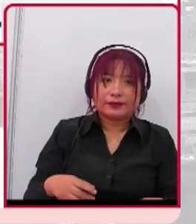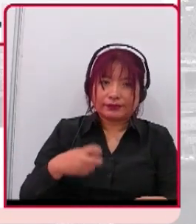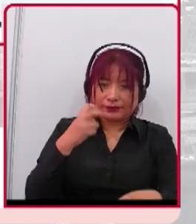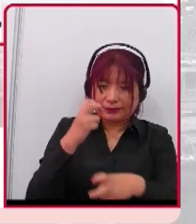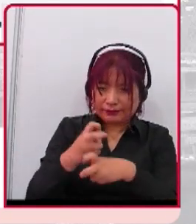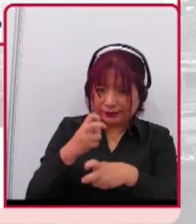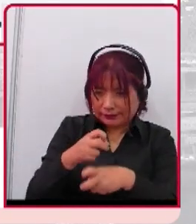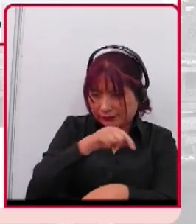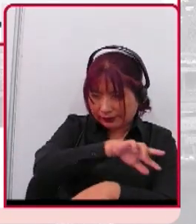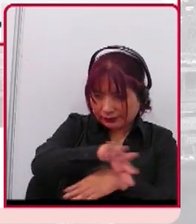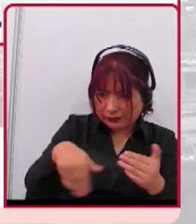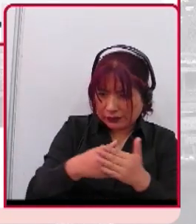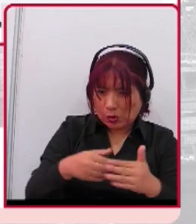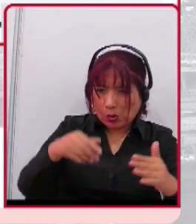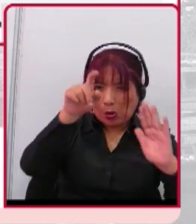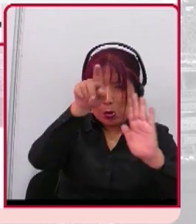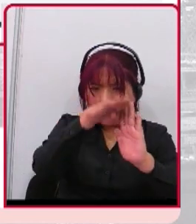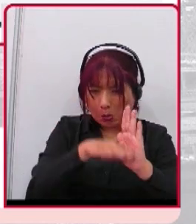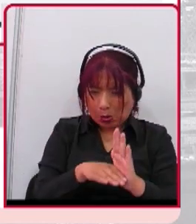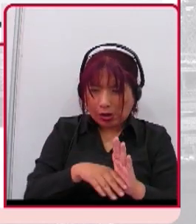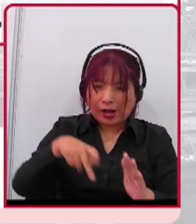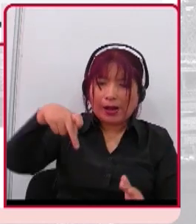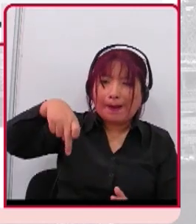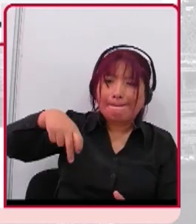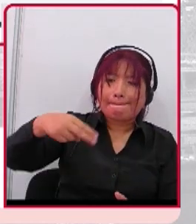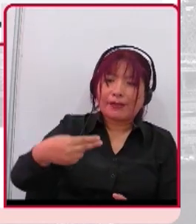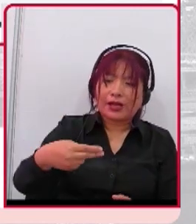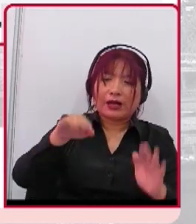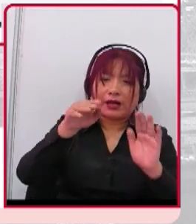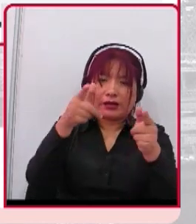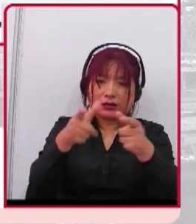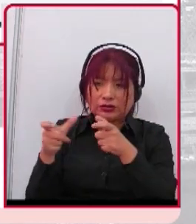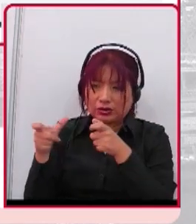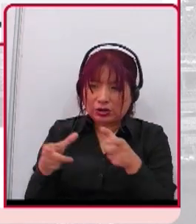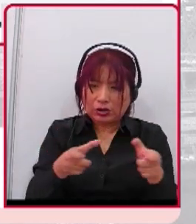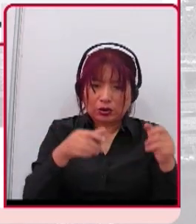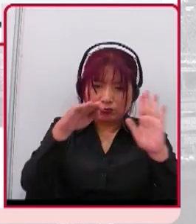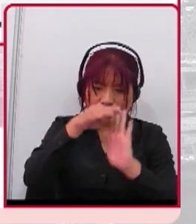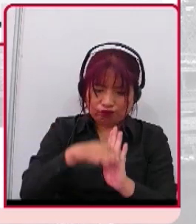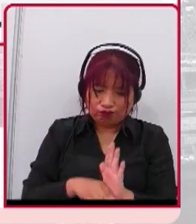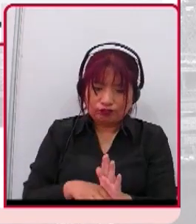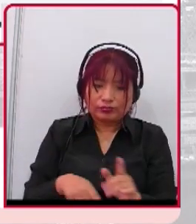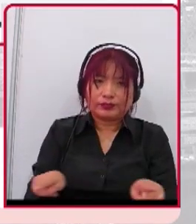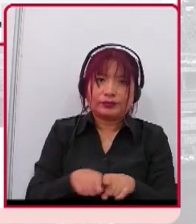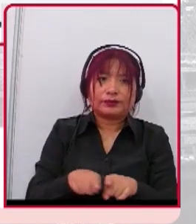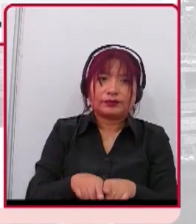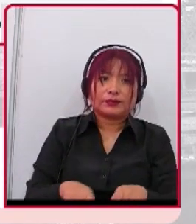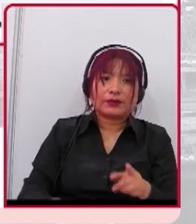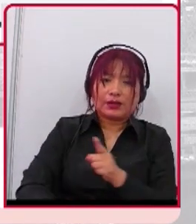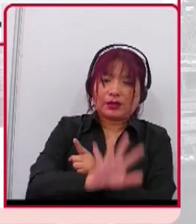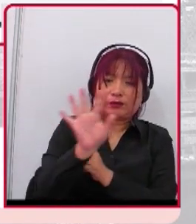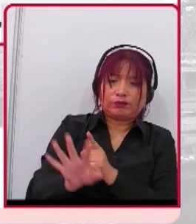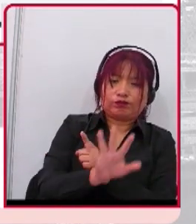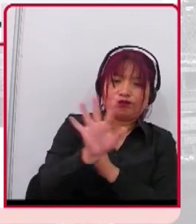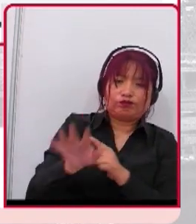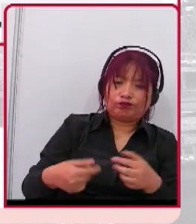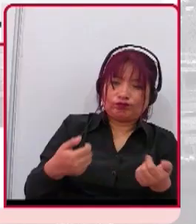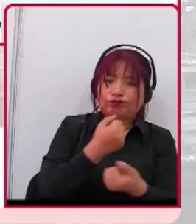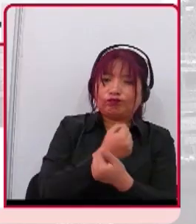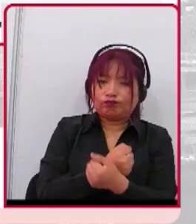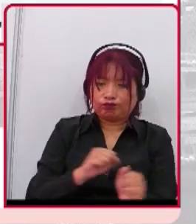el control que tenemos de pH. Y lo más importante también en tema de seguridad, eliminamos el riesgo de la generación de H2S,